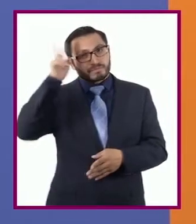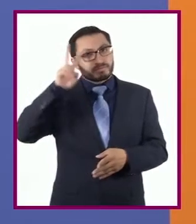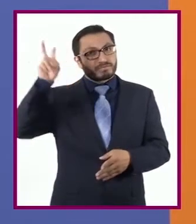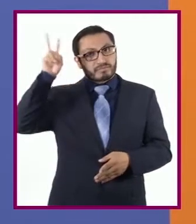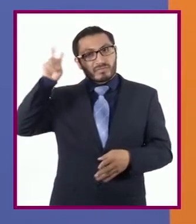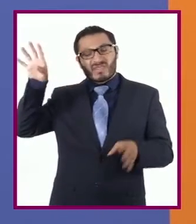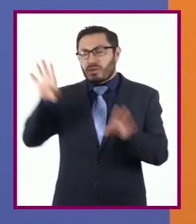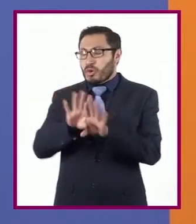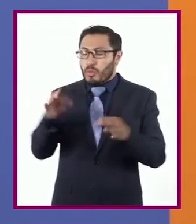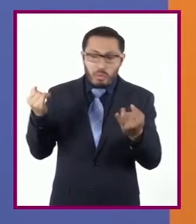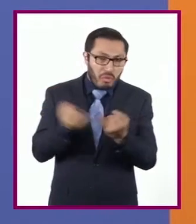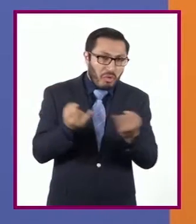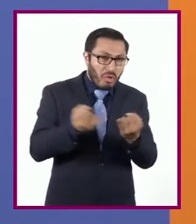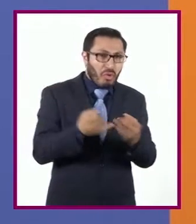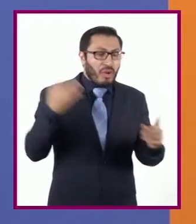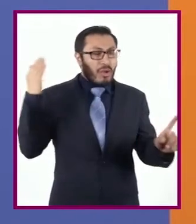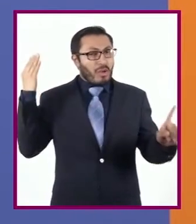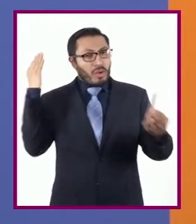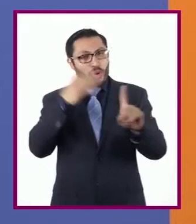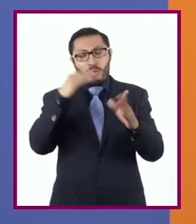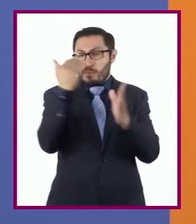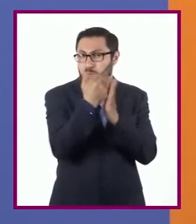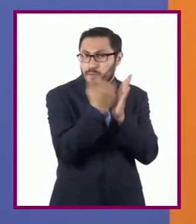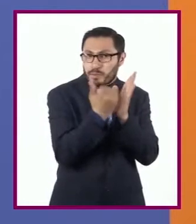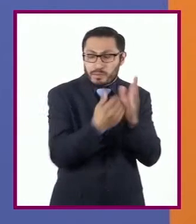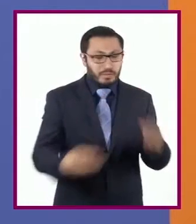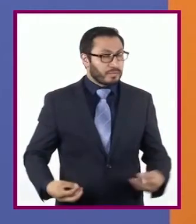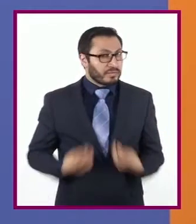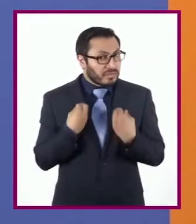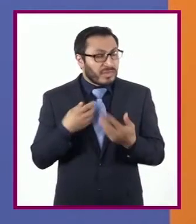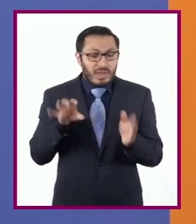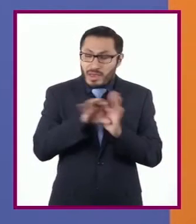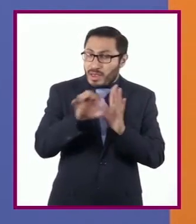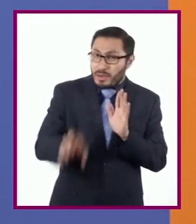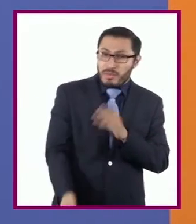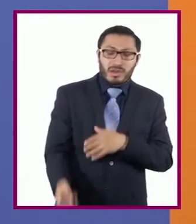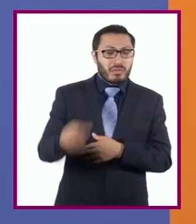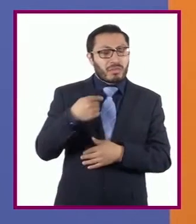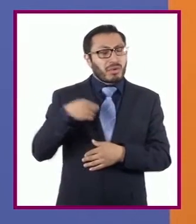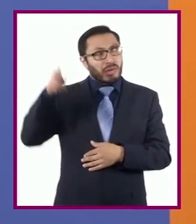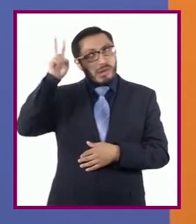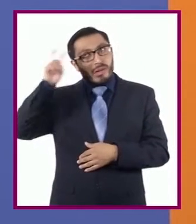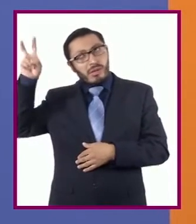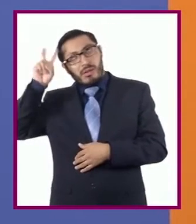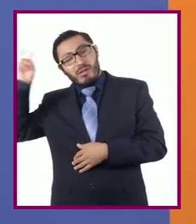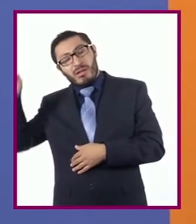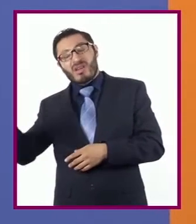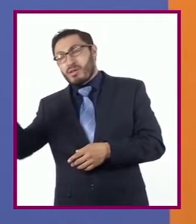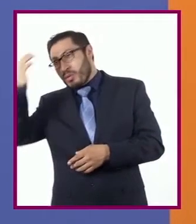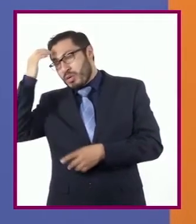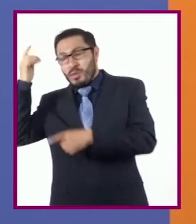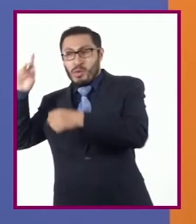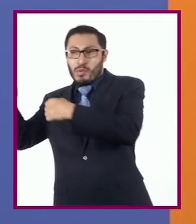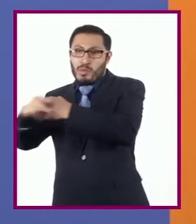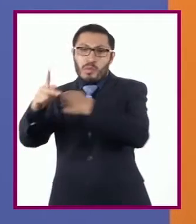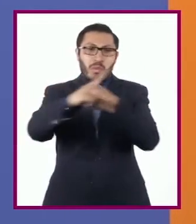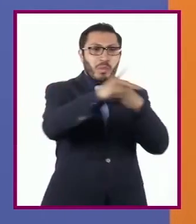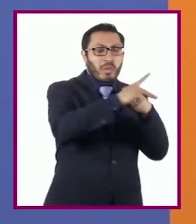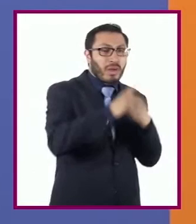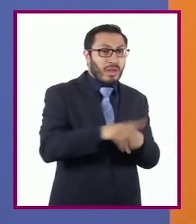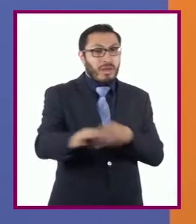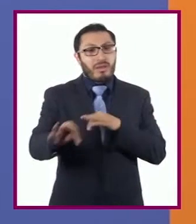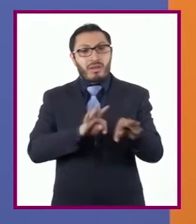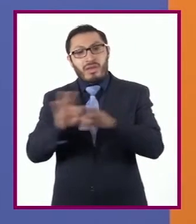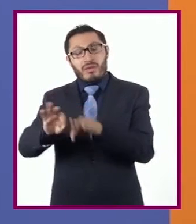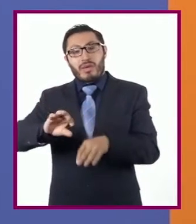el equivalente a las aspiraciones? Por ejemplo, uno de mis sueños es conocer diferentes países, incluso trabajar y vivir